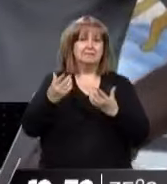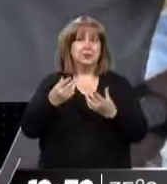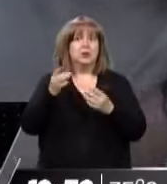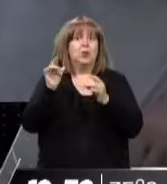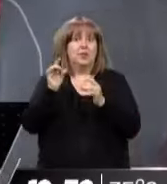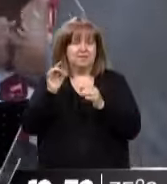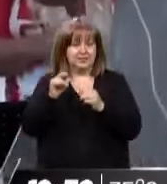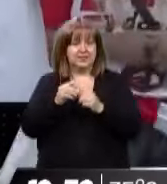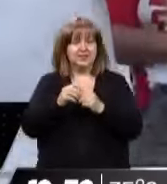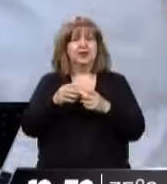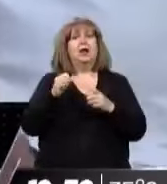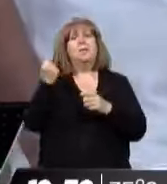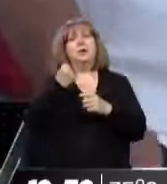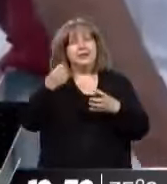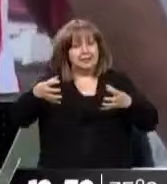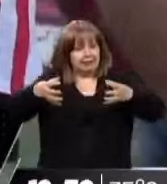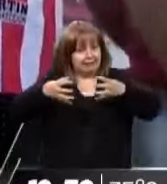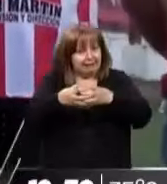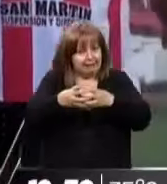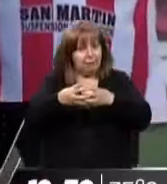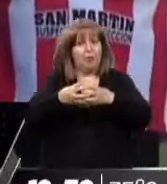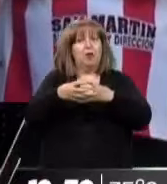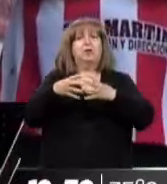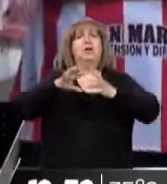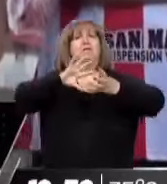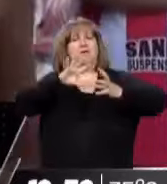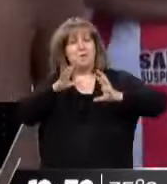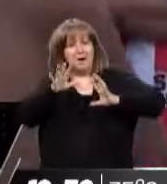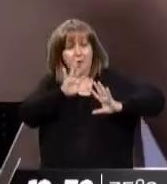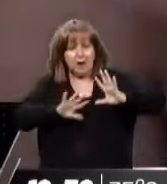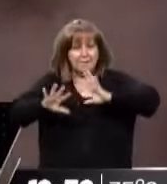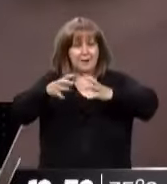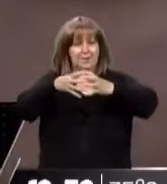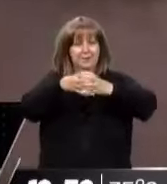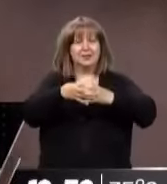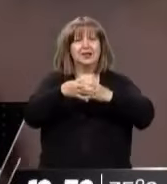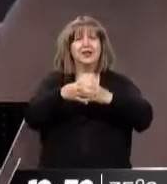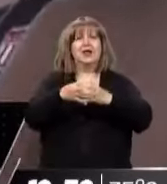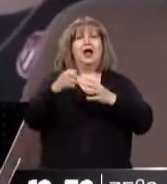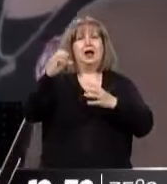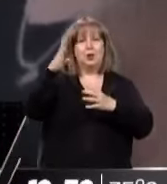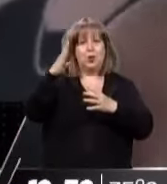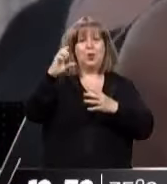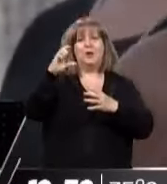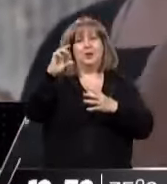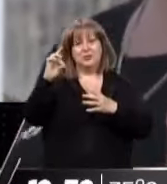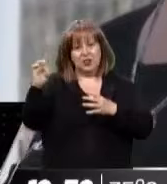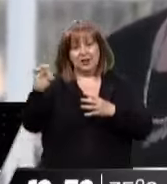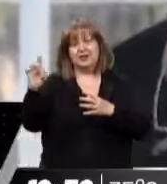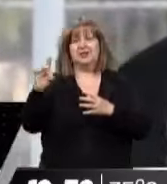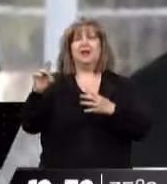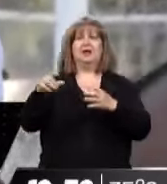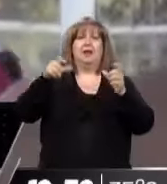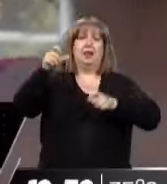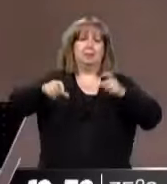creo que pudimos armar un equipo competitivo como te dije Recién con el acompañamiento nos dieron todo para poder tratar de entrar